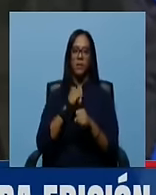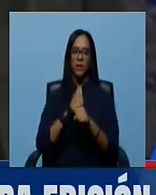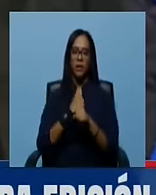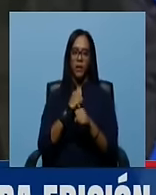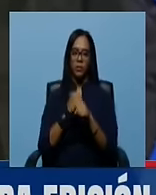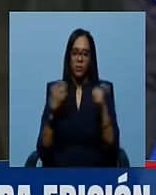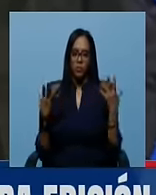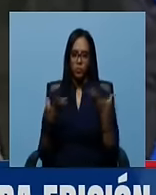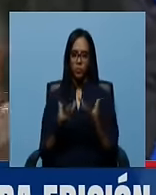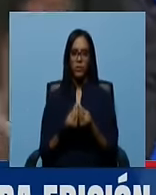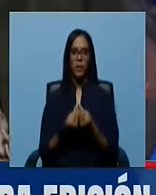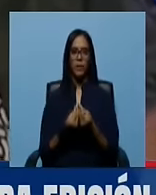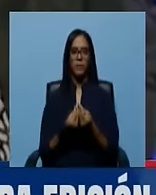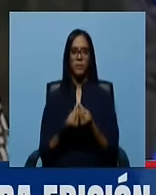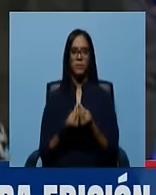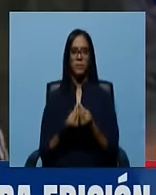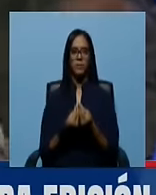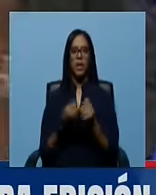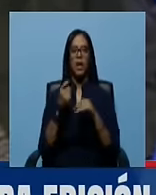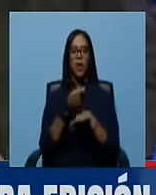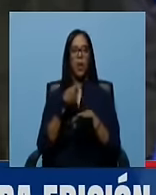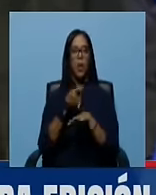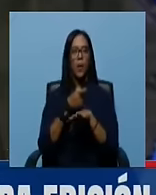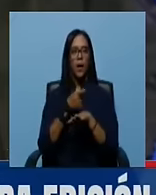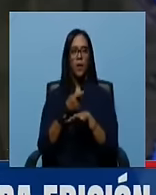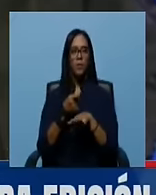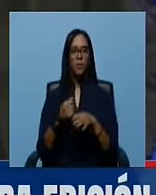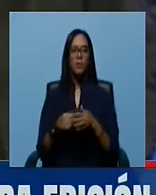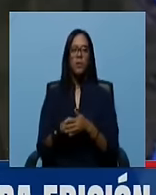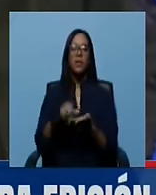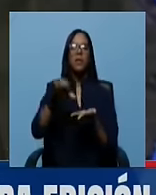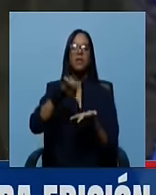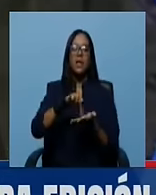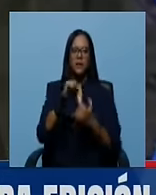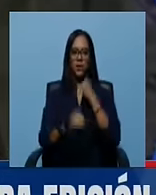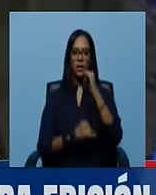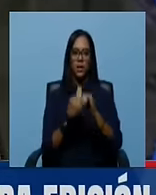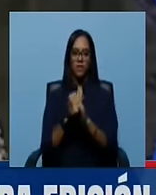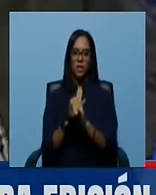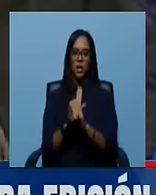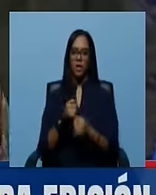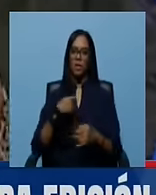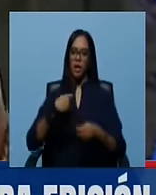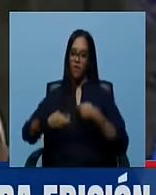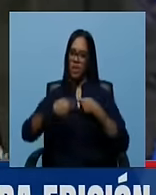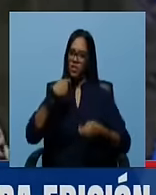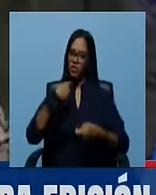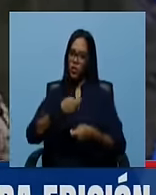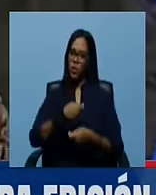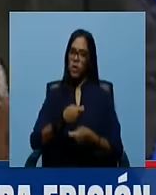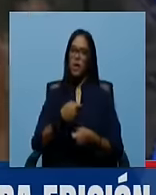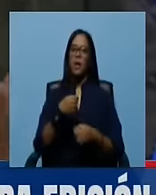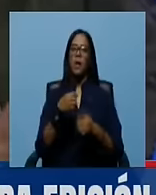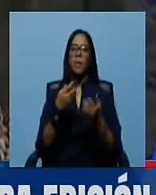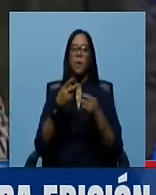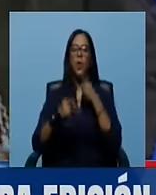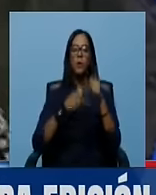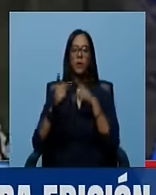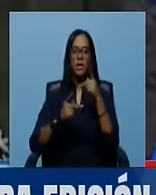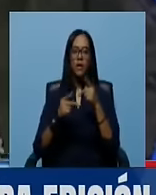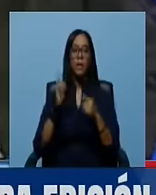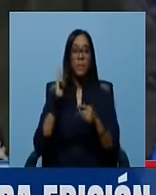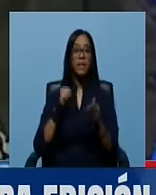con el gobernador y con el Centro Internacional de Inversiones Productivas para desarrollar y